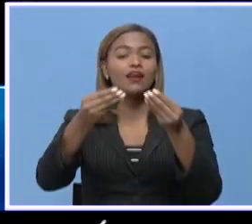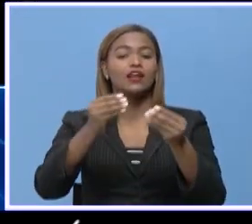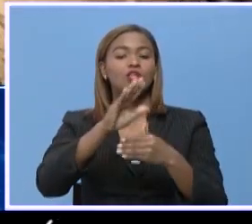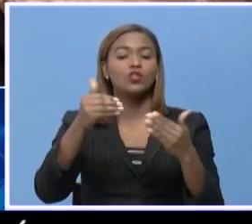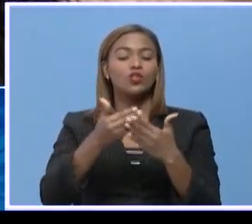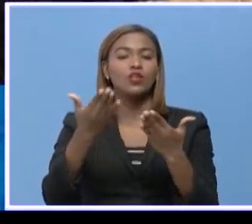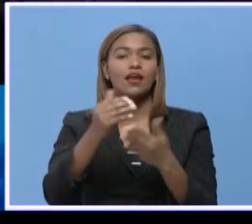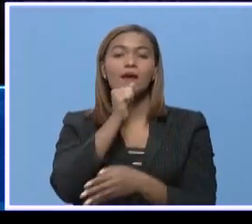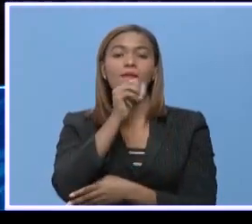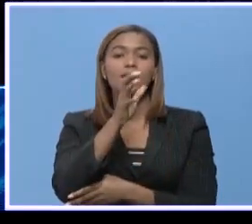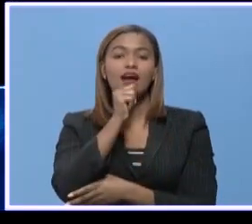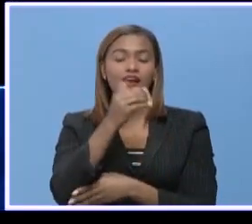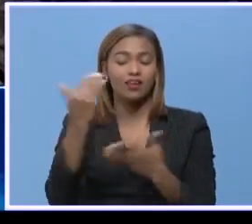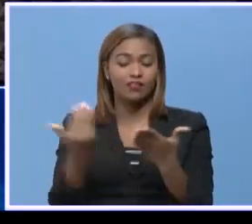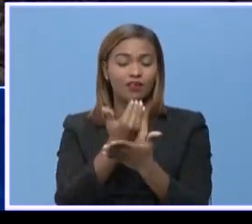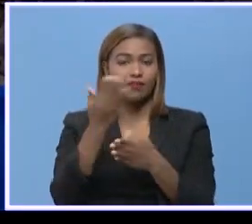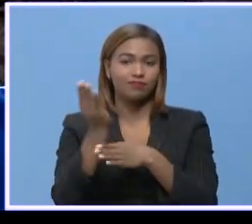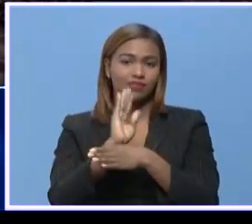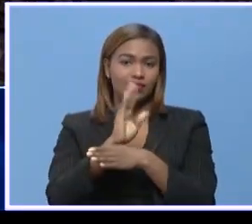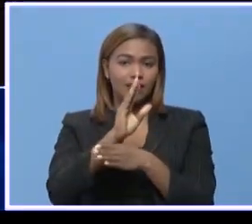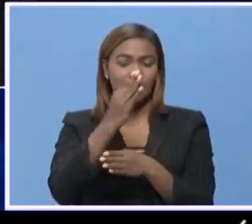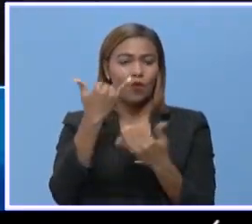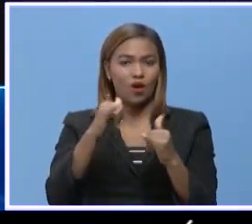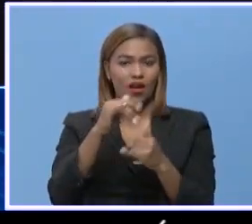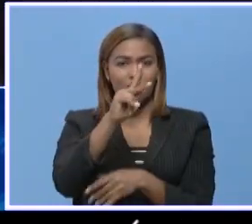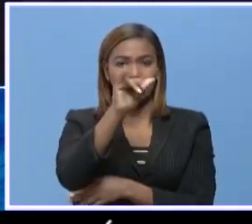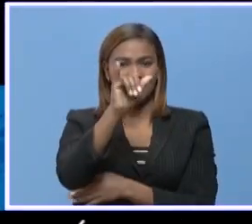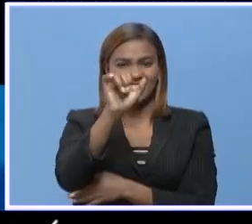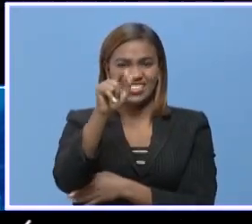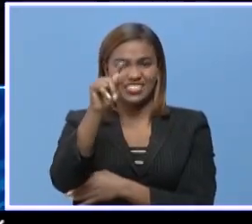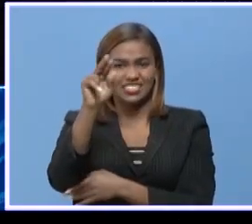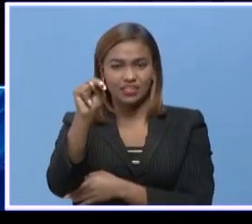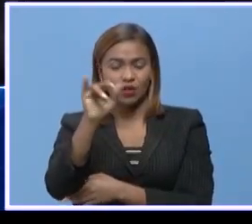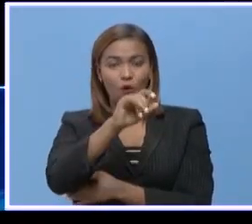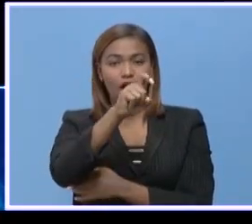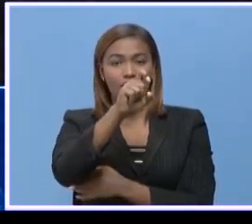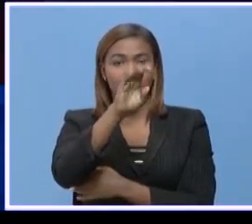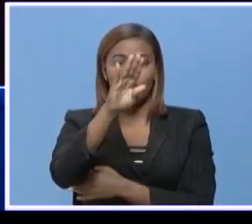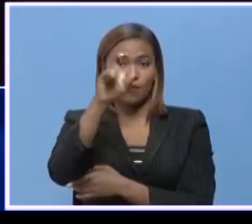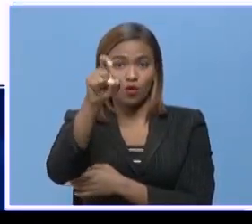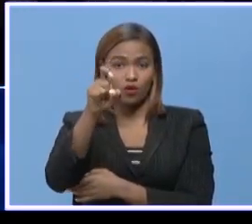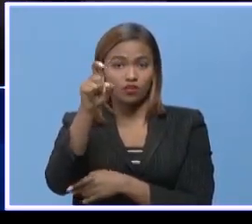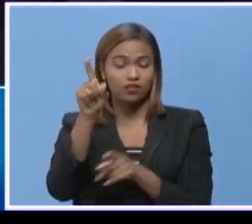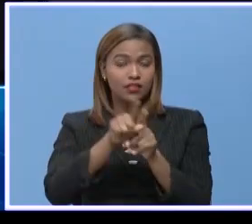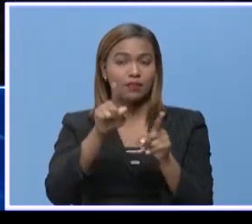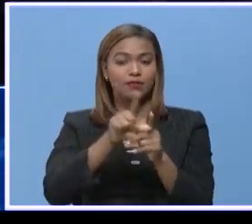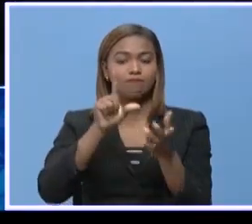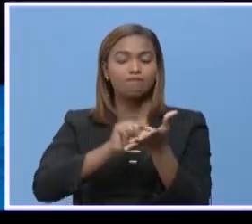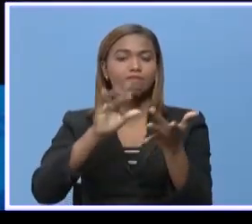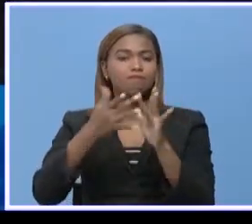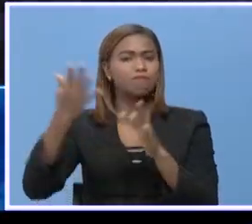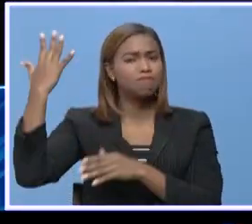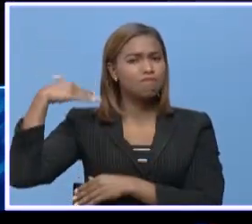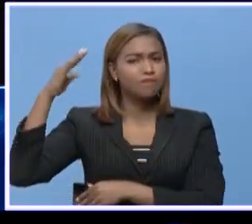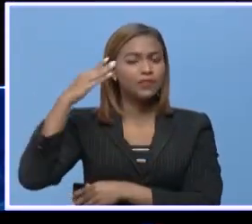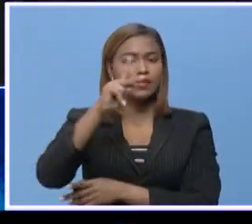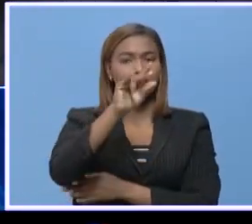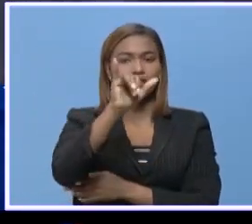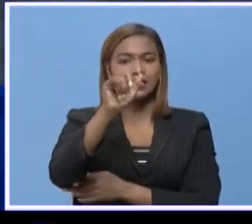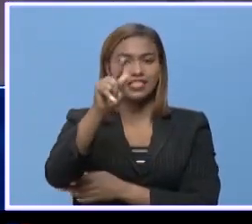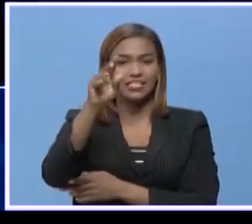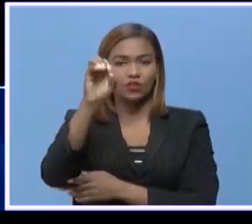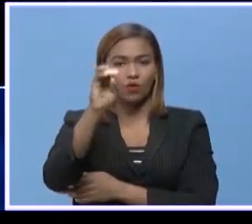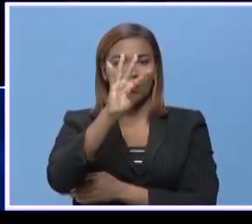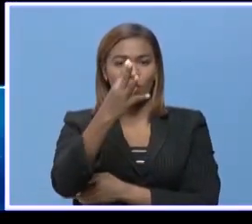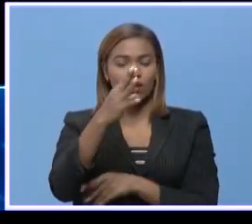este mayo a las nuevas consolas PlayStation 5 y Xbox Series X, a PC y a las plataformas antiguas PlayStation